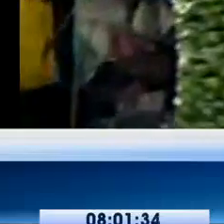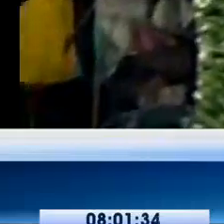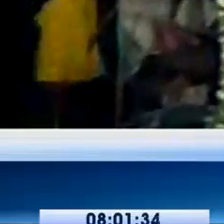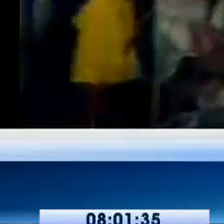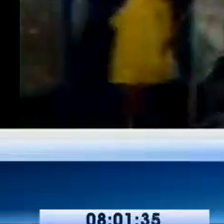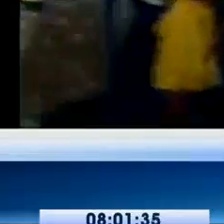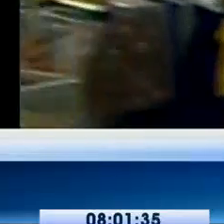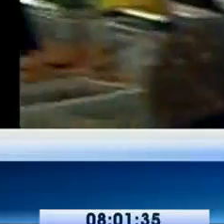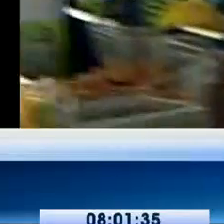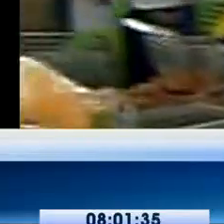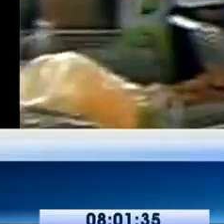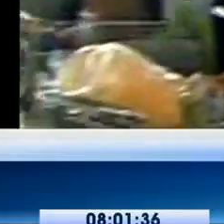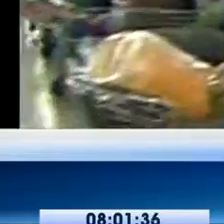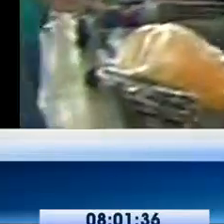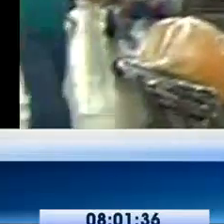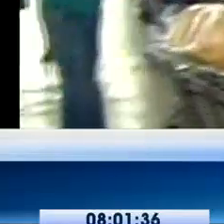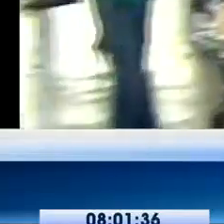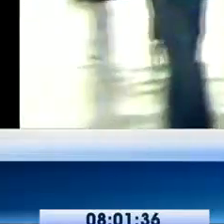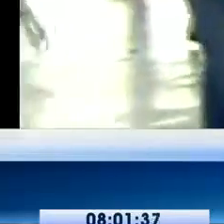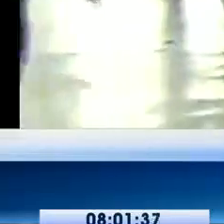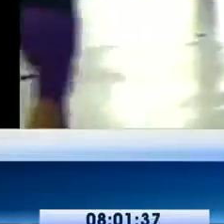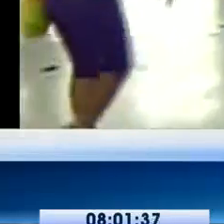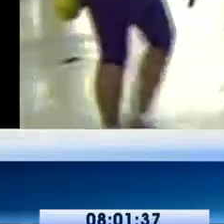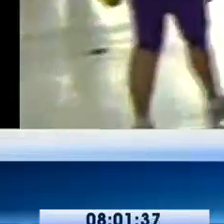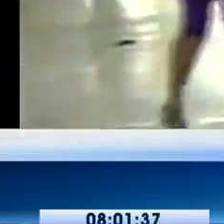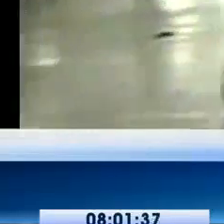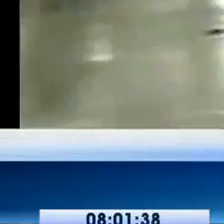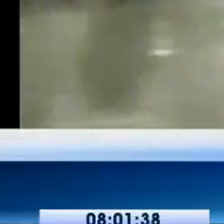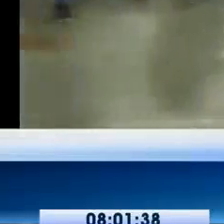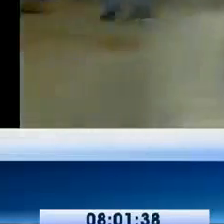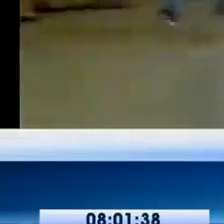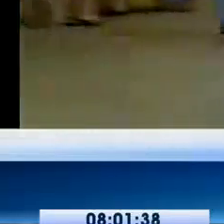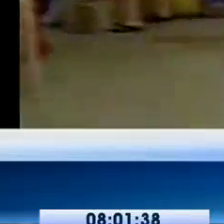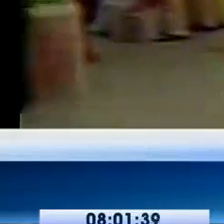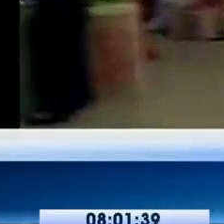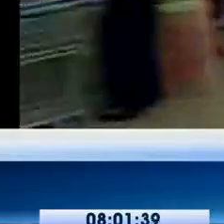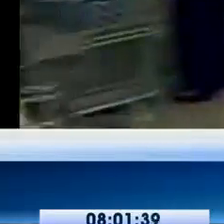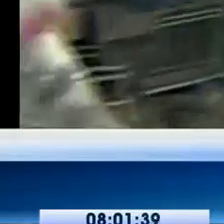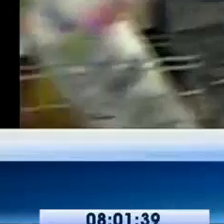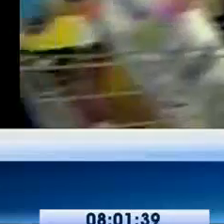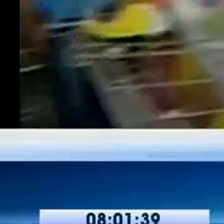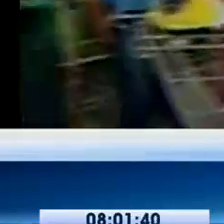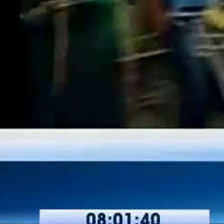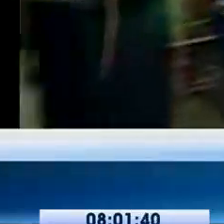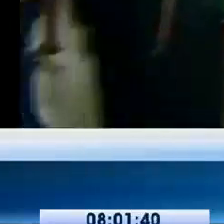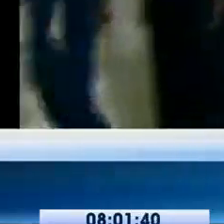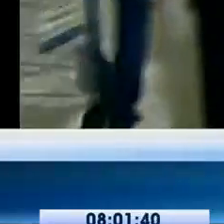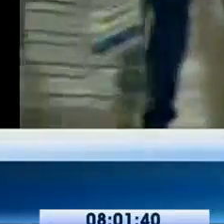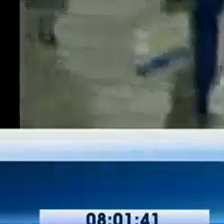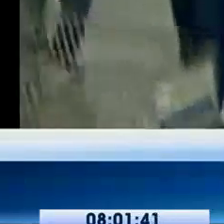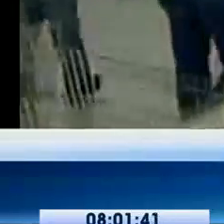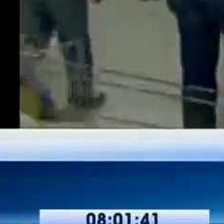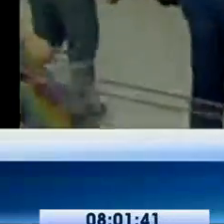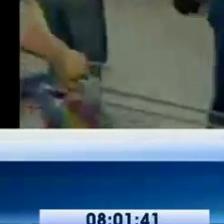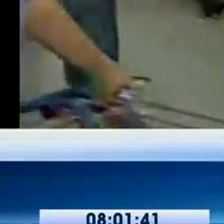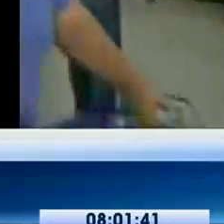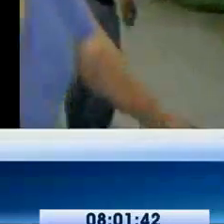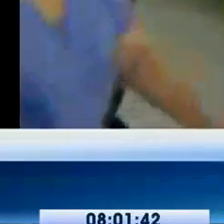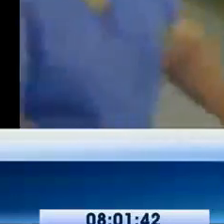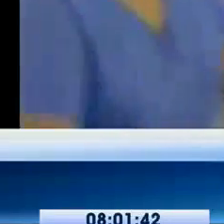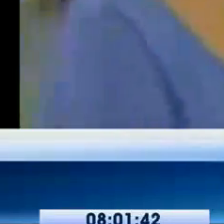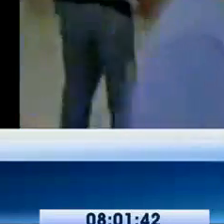alteradas, modificadas, de manera que asimismo afecten la economía de las personas que se acercan a este mercado